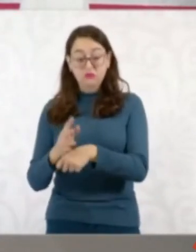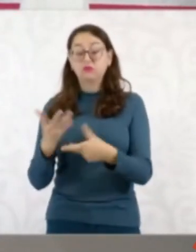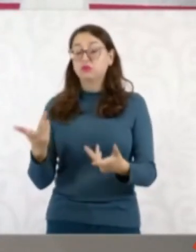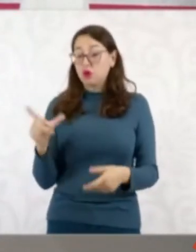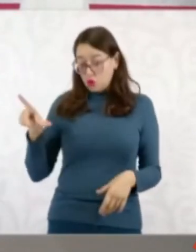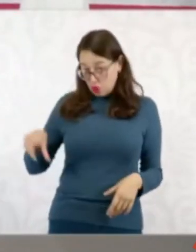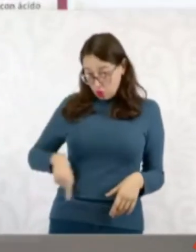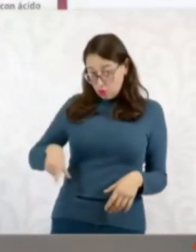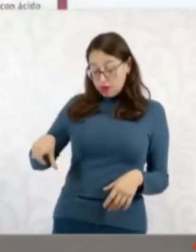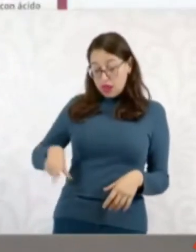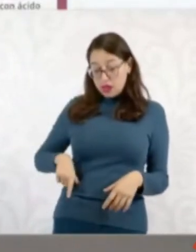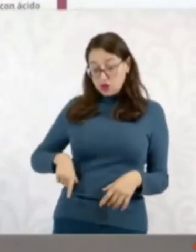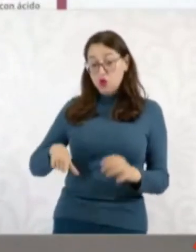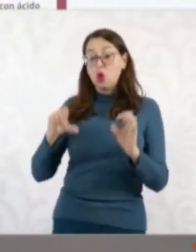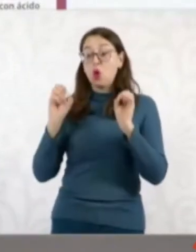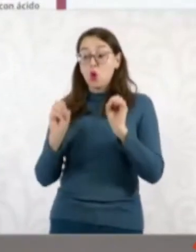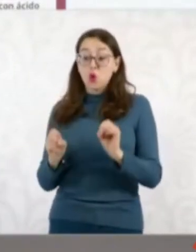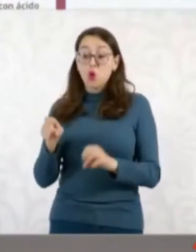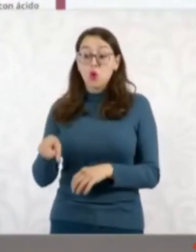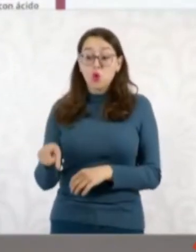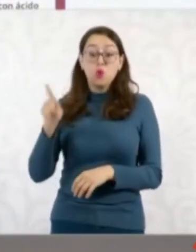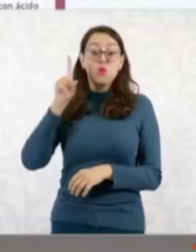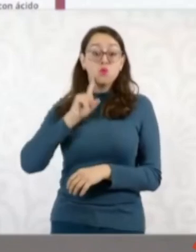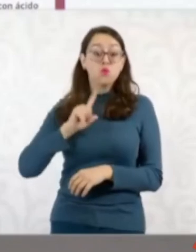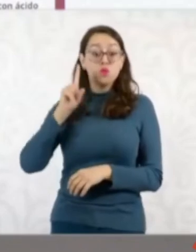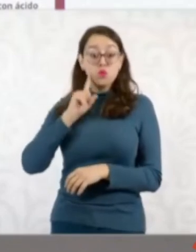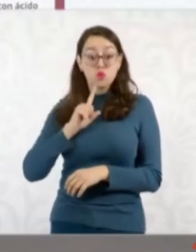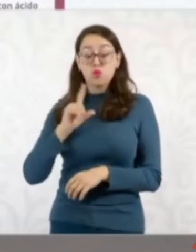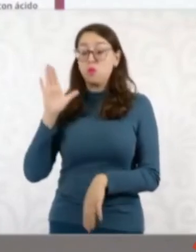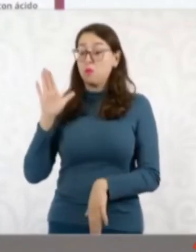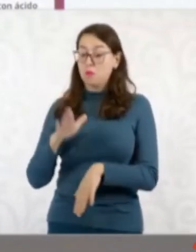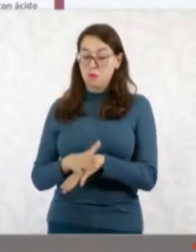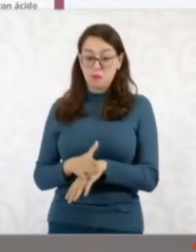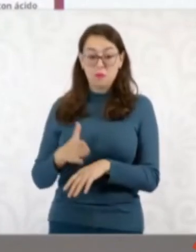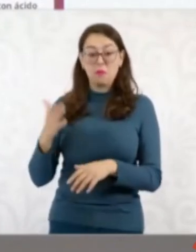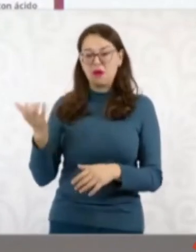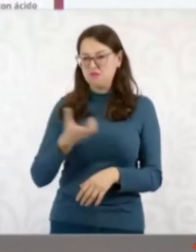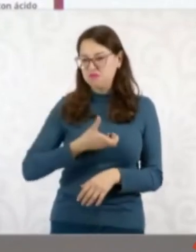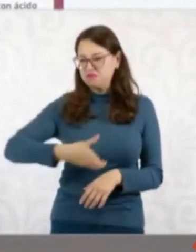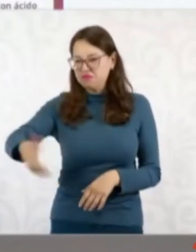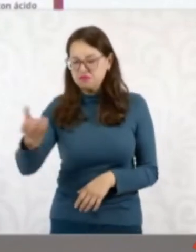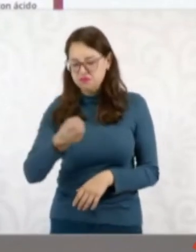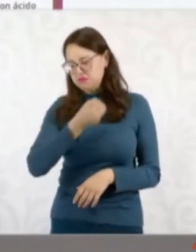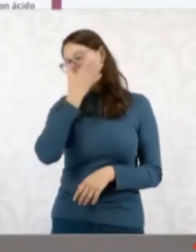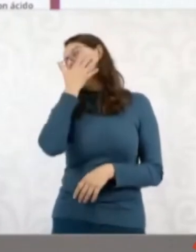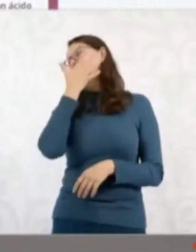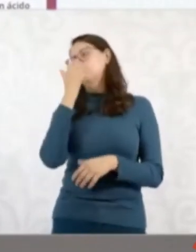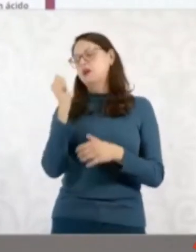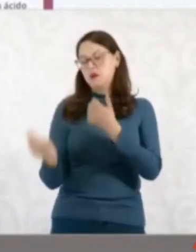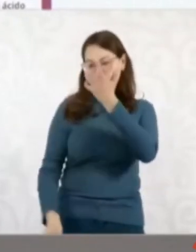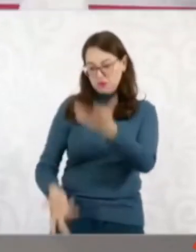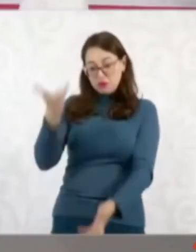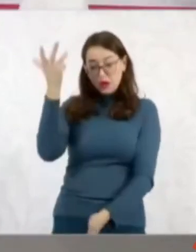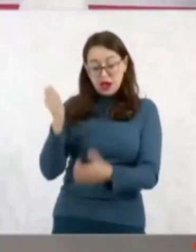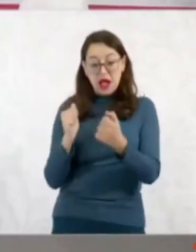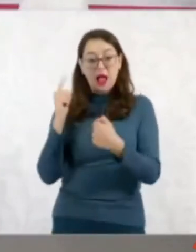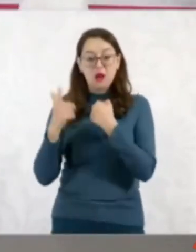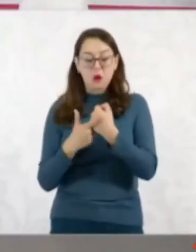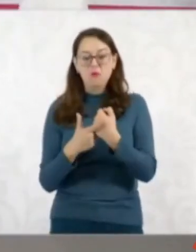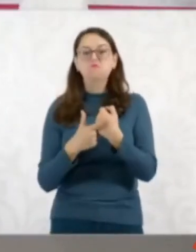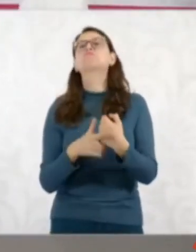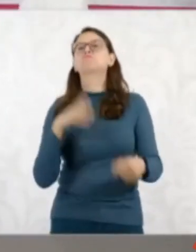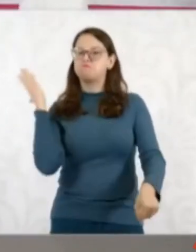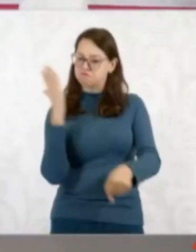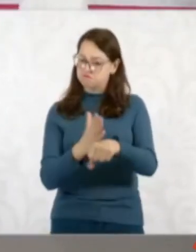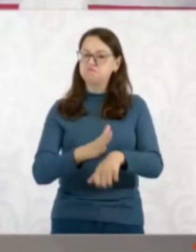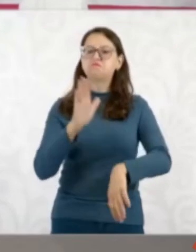la víctima presente signos de violencia como ataques con ácido o sustancias inflamables. También destacar